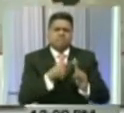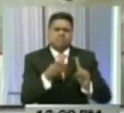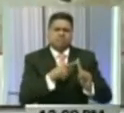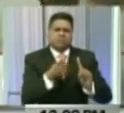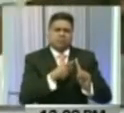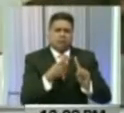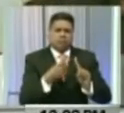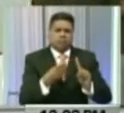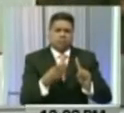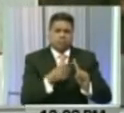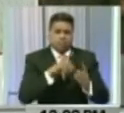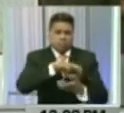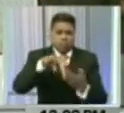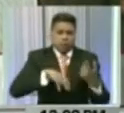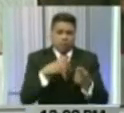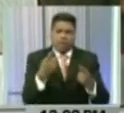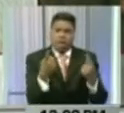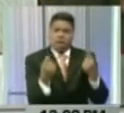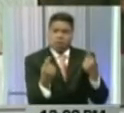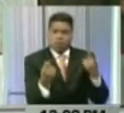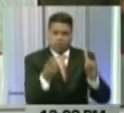atender? La economía.